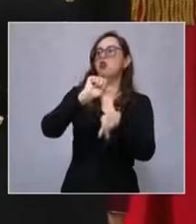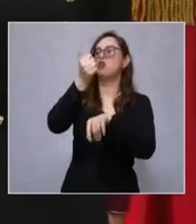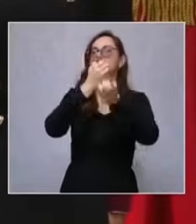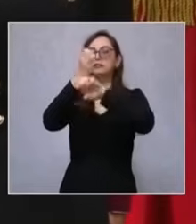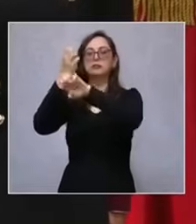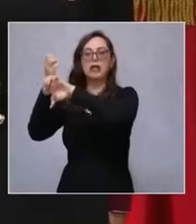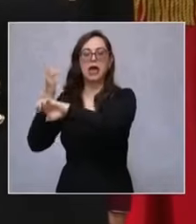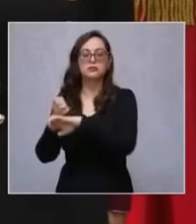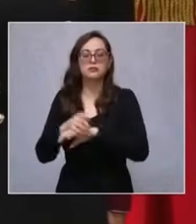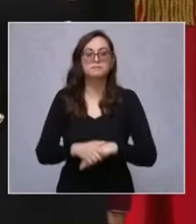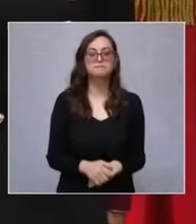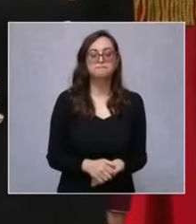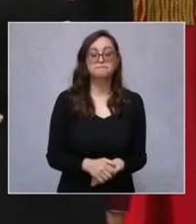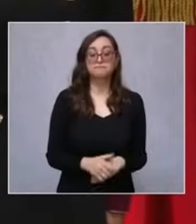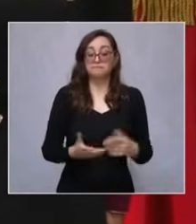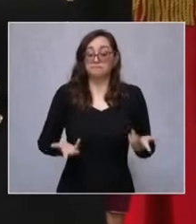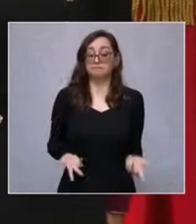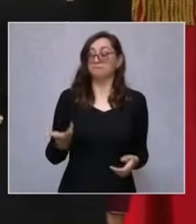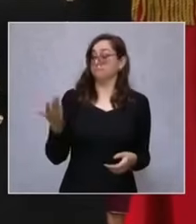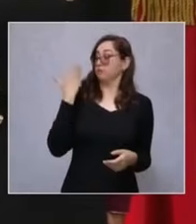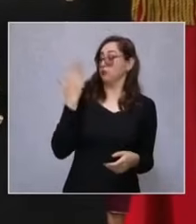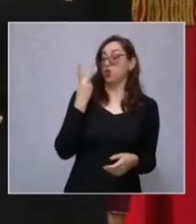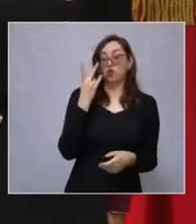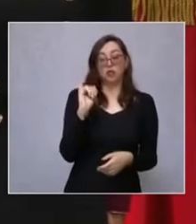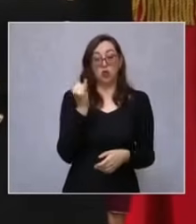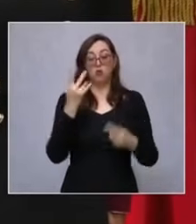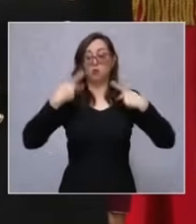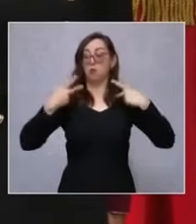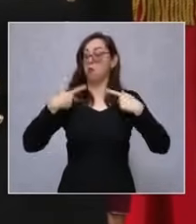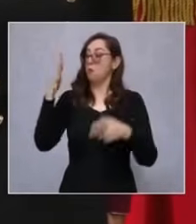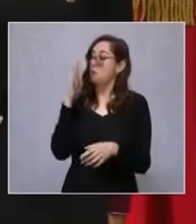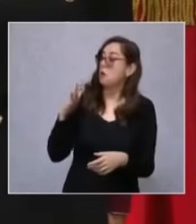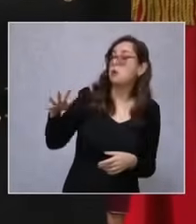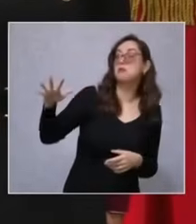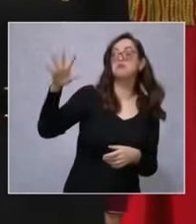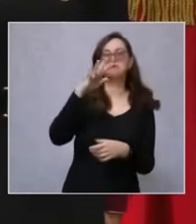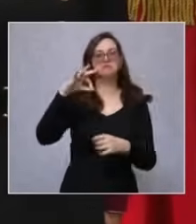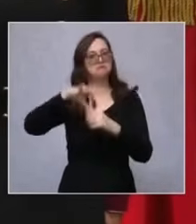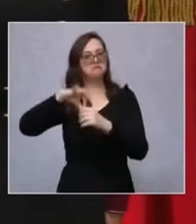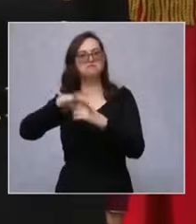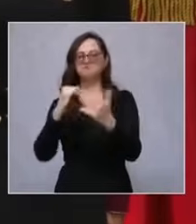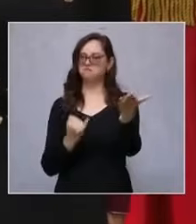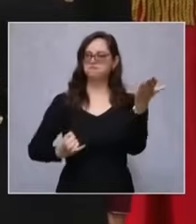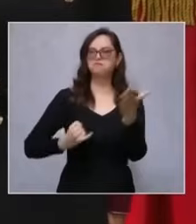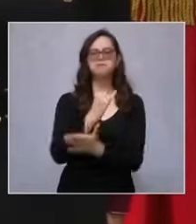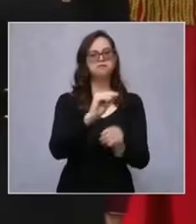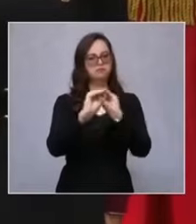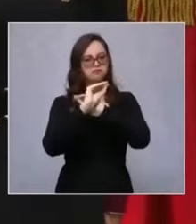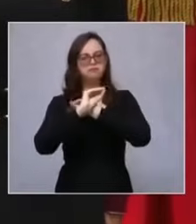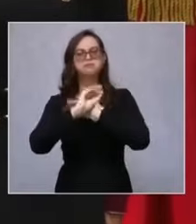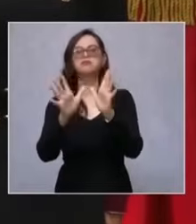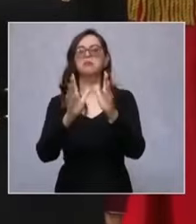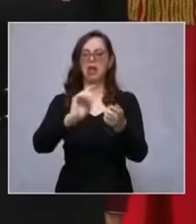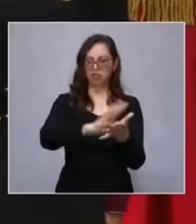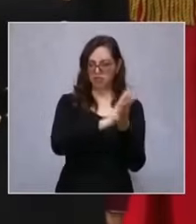que el pueblo fue muy claro al decir este 2 de junio. Es tiempo de transformación y es tiempo